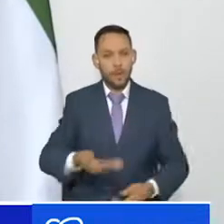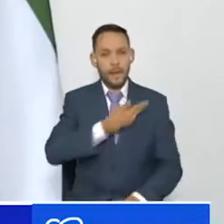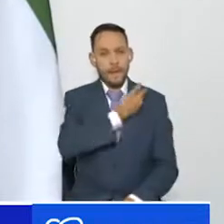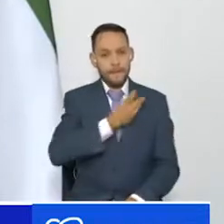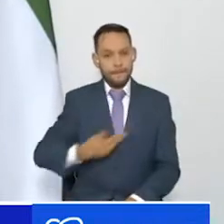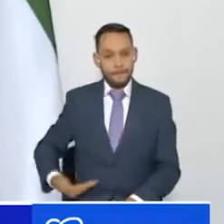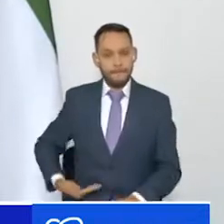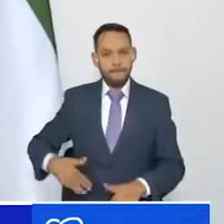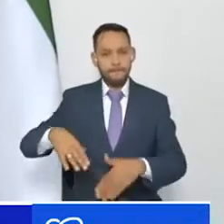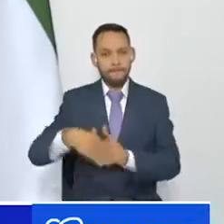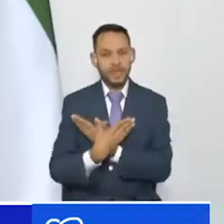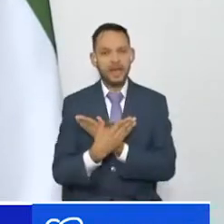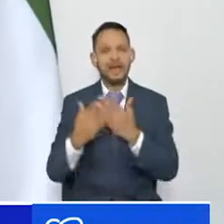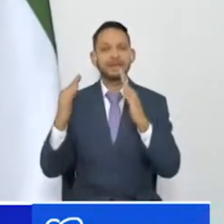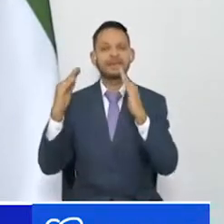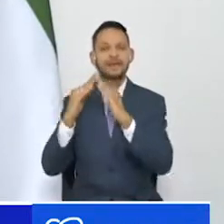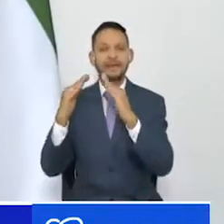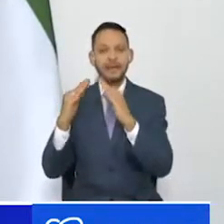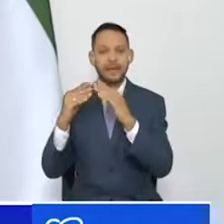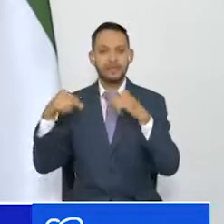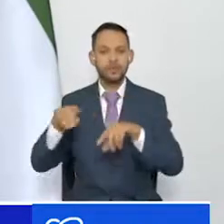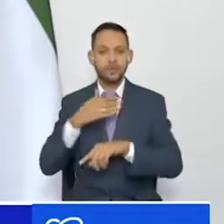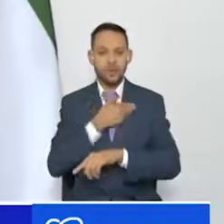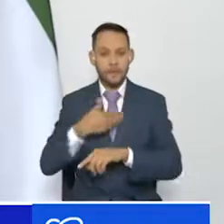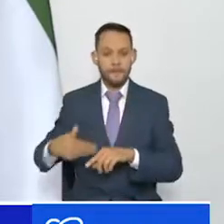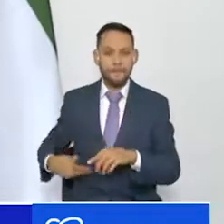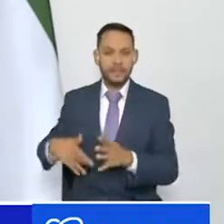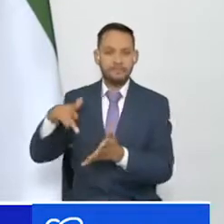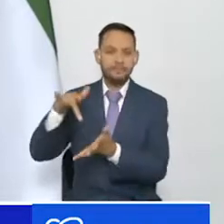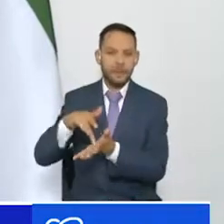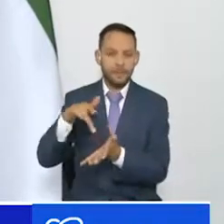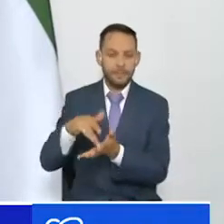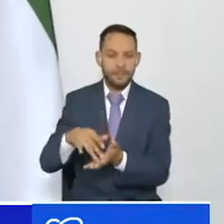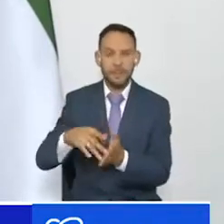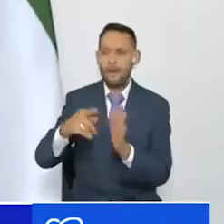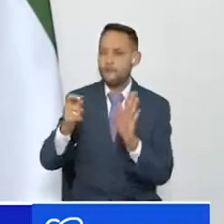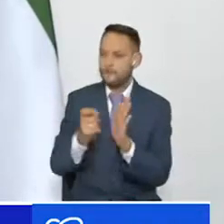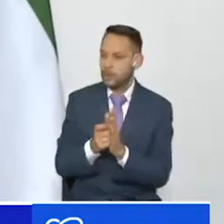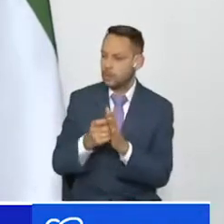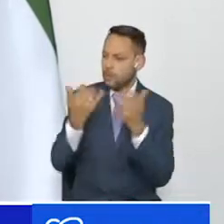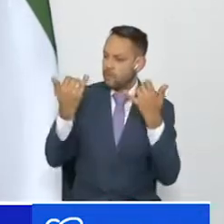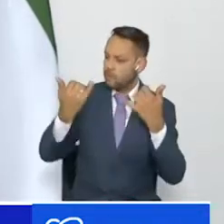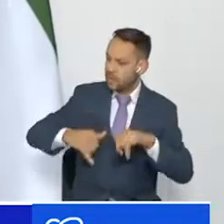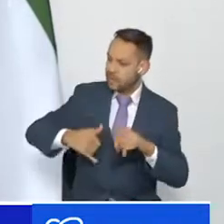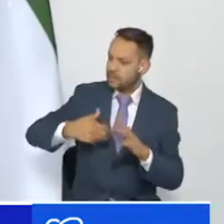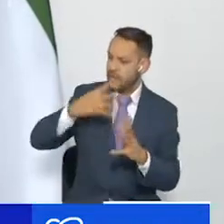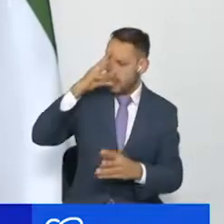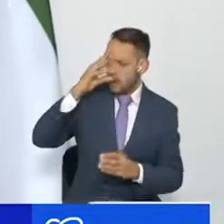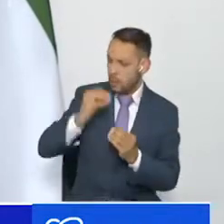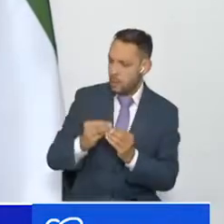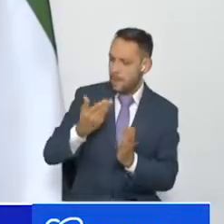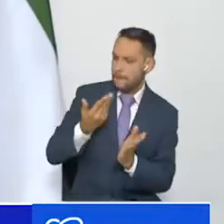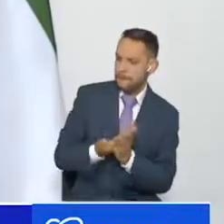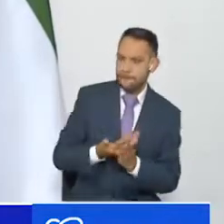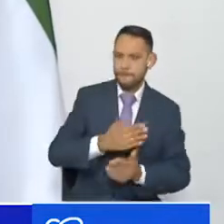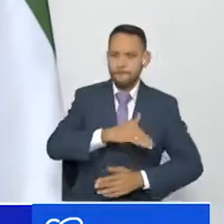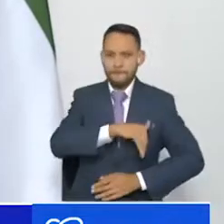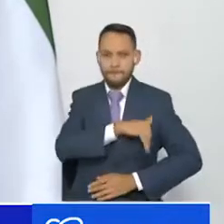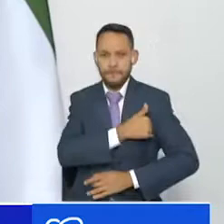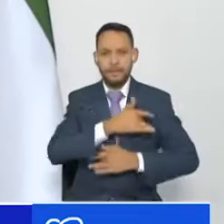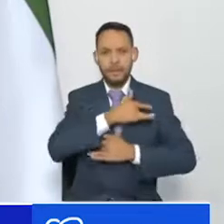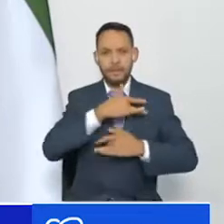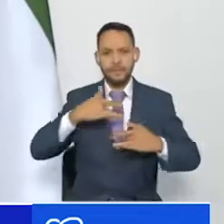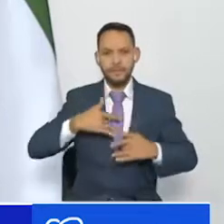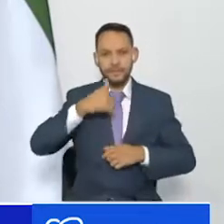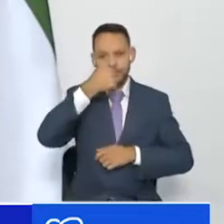casa de nariño en un evento muy muy especial que es el tema de punto final una articulación entre el ministerio de salud y la